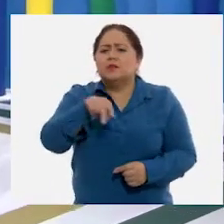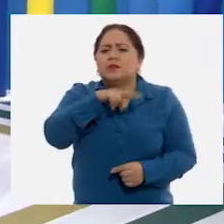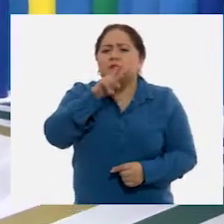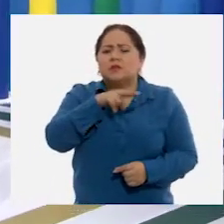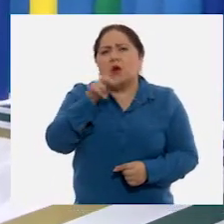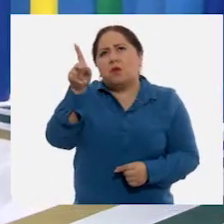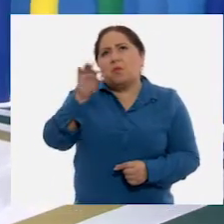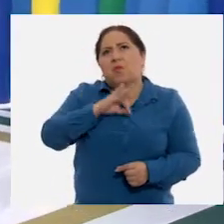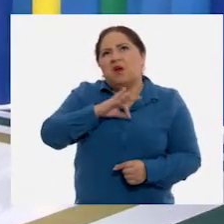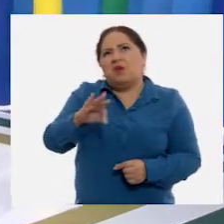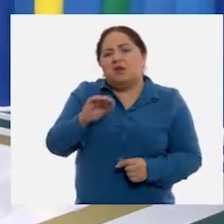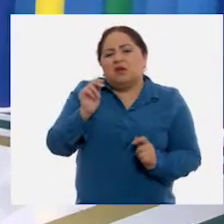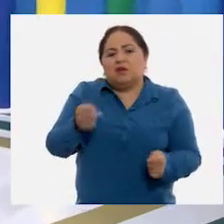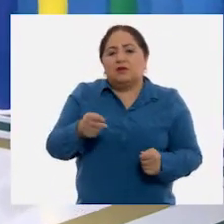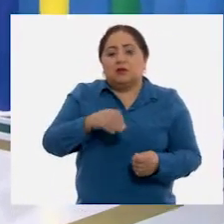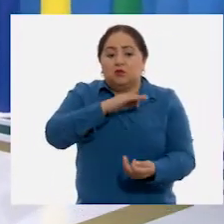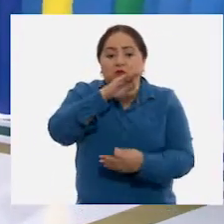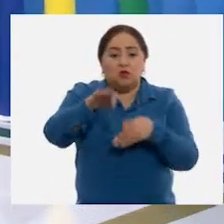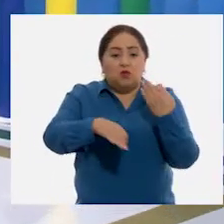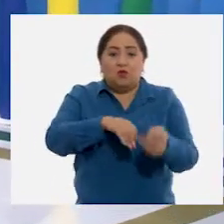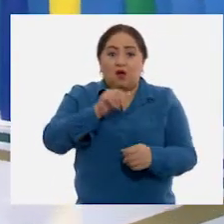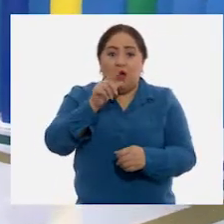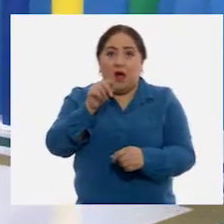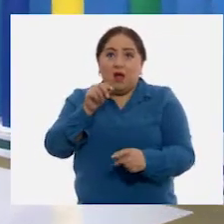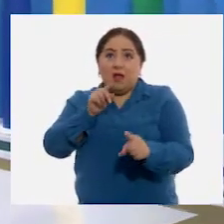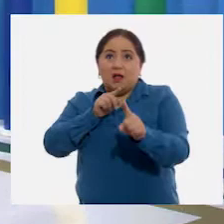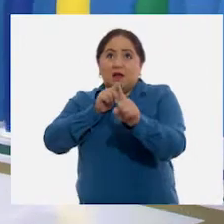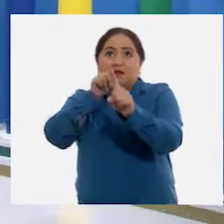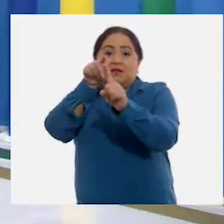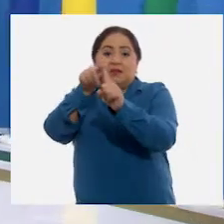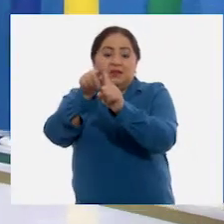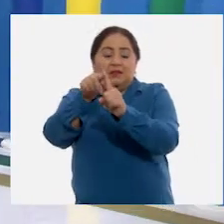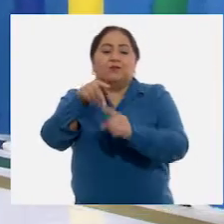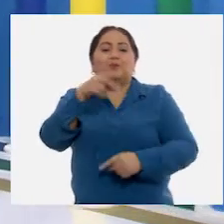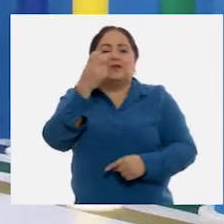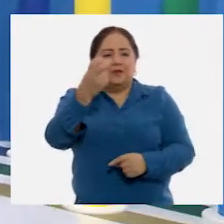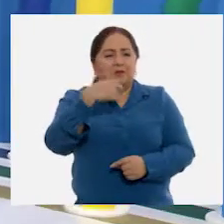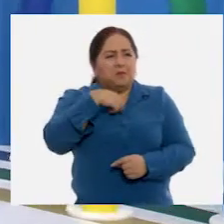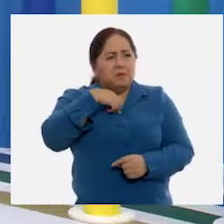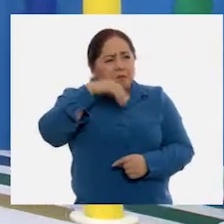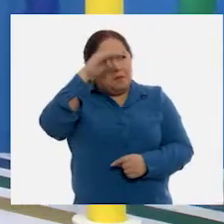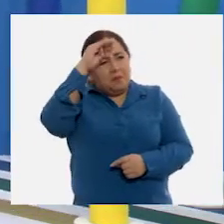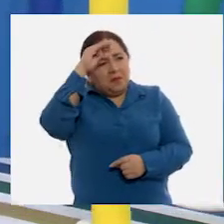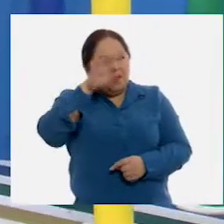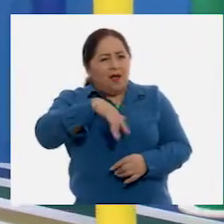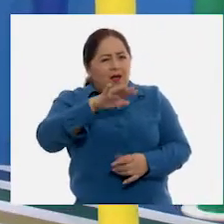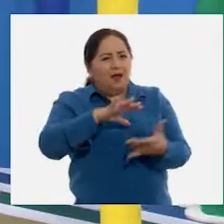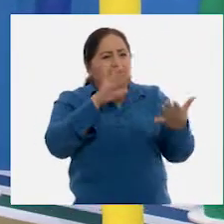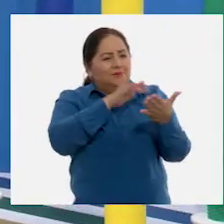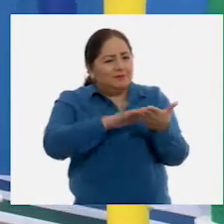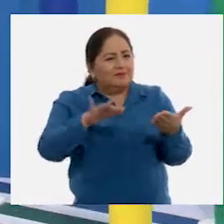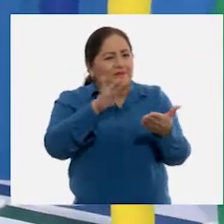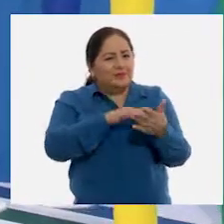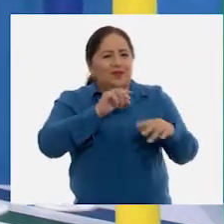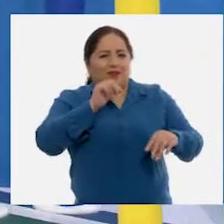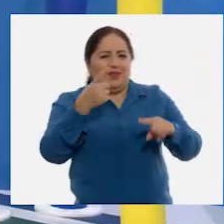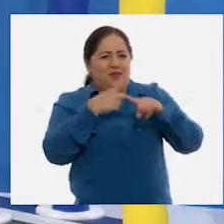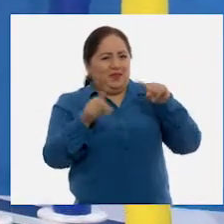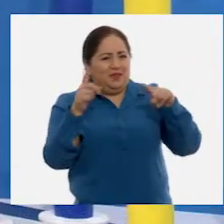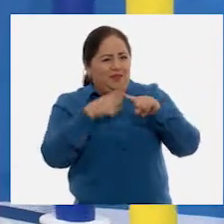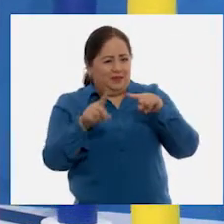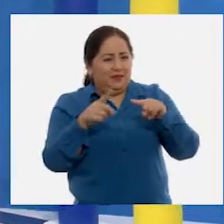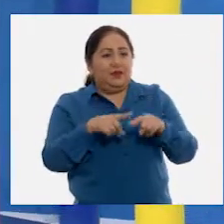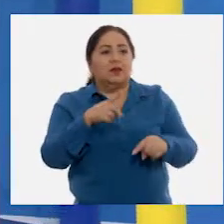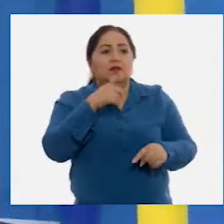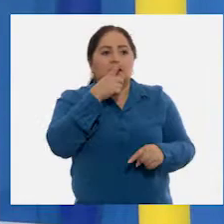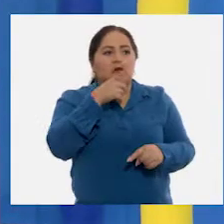podría representar todo aquello que atentara contra ella. Así que deduzco también, como lo hemos leído en los diferentes relatos,